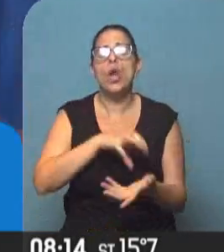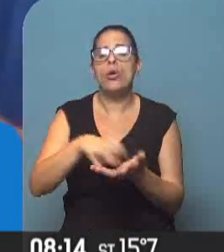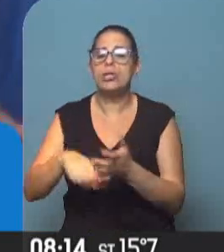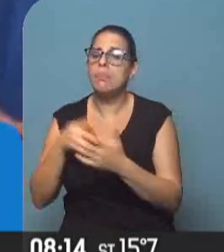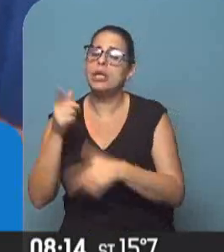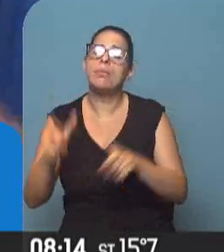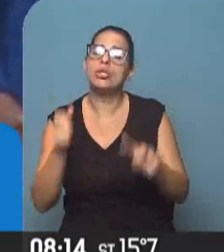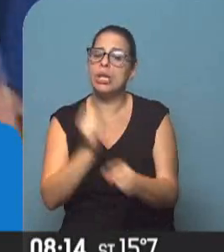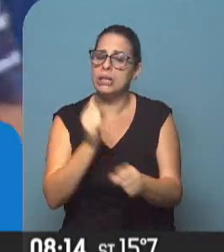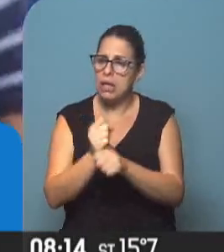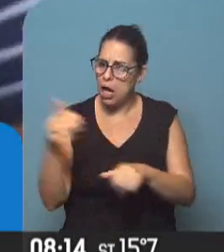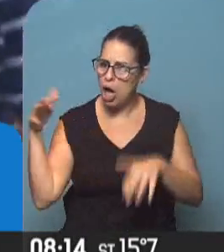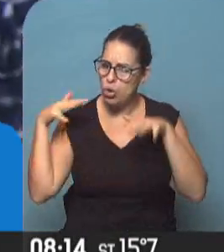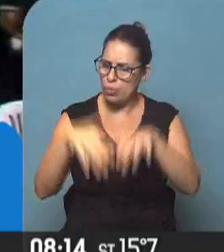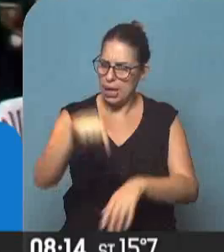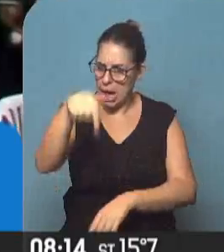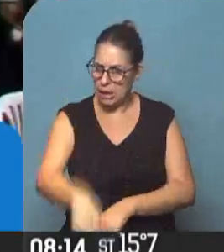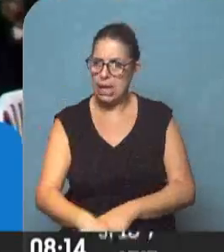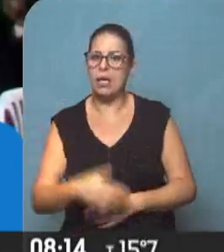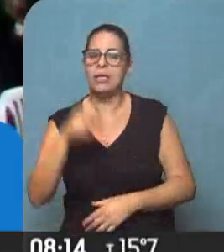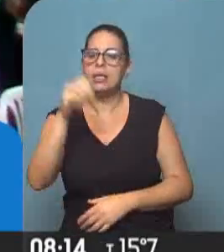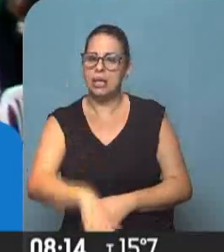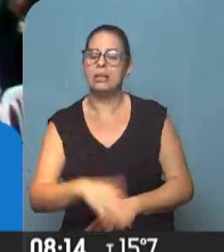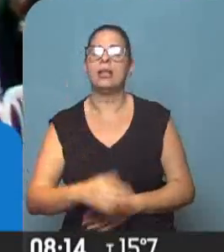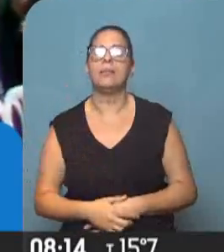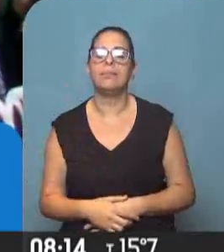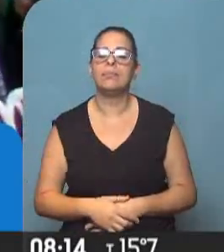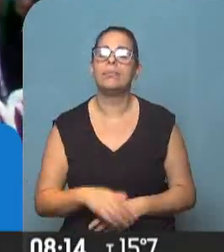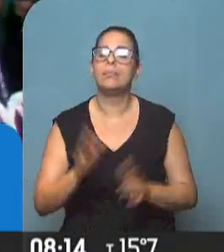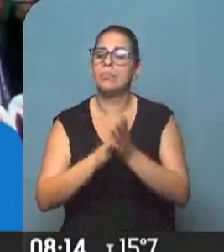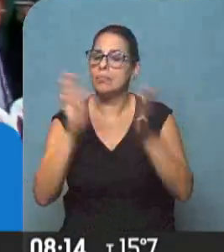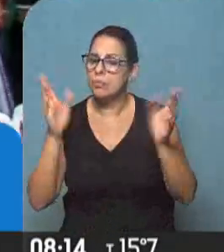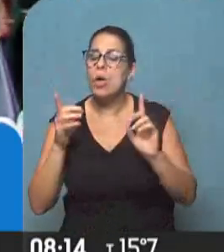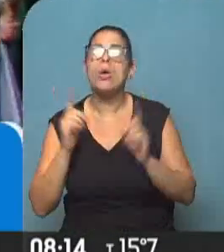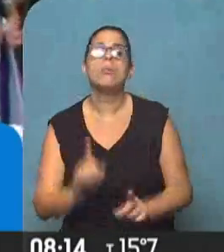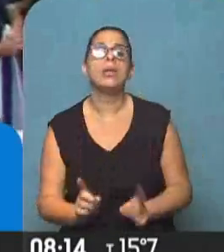los trabajadores están aquí en la calle. Por eso el grito